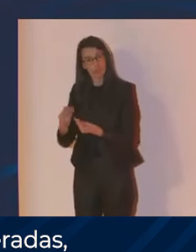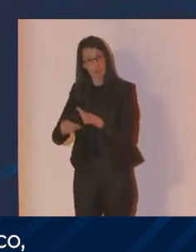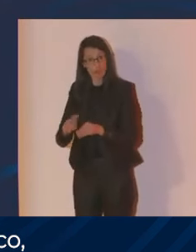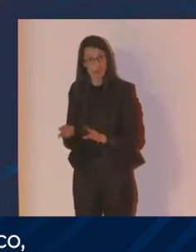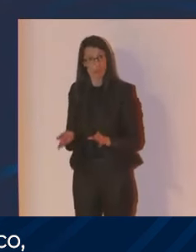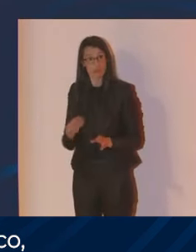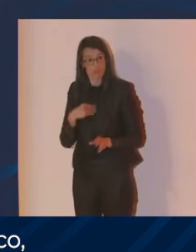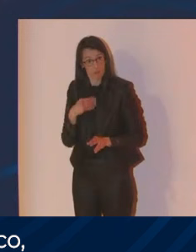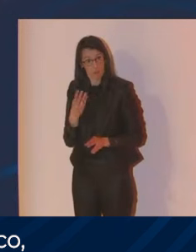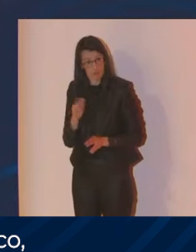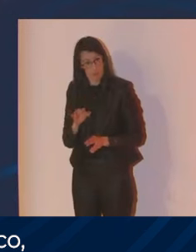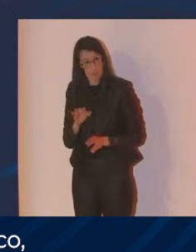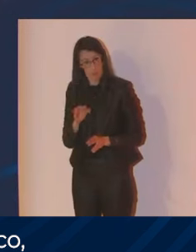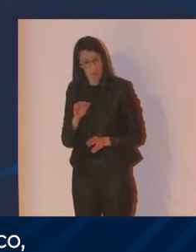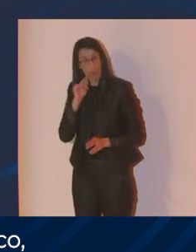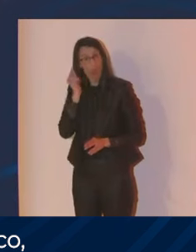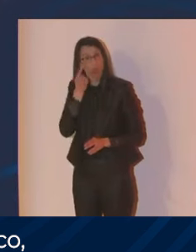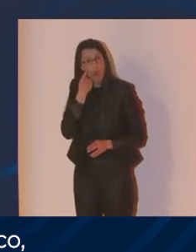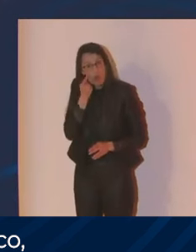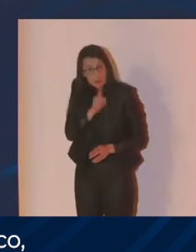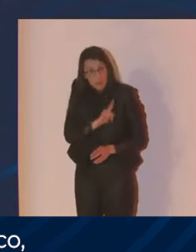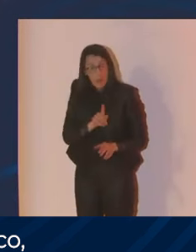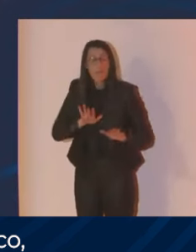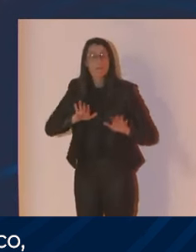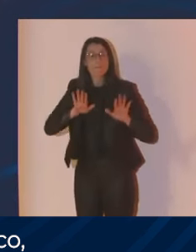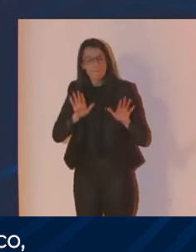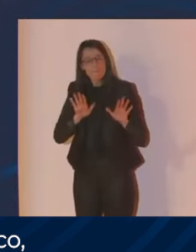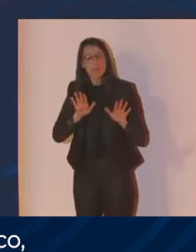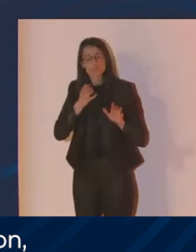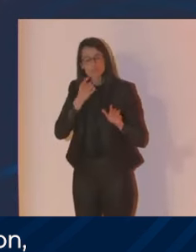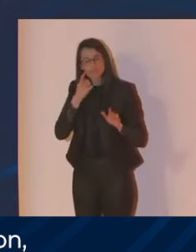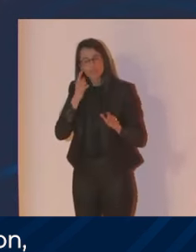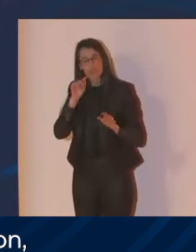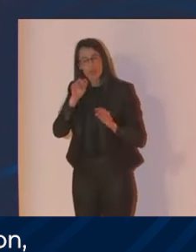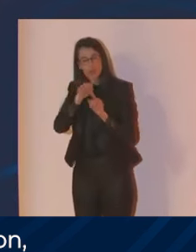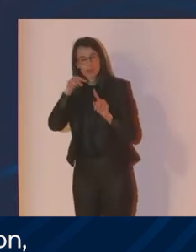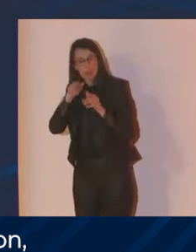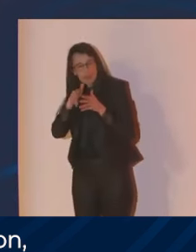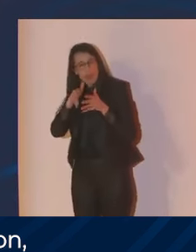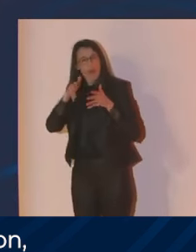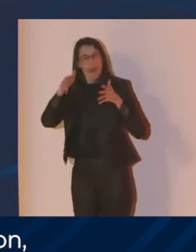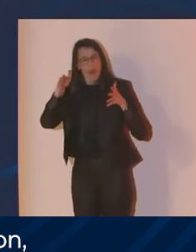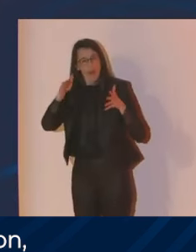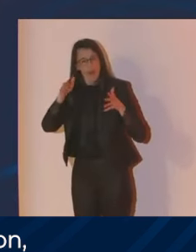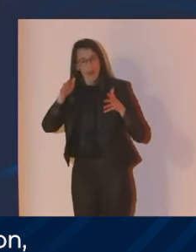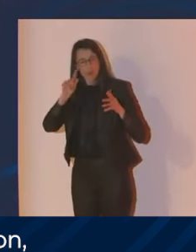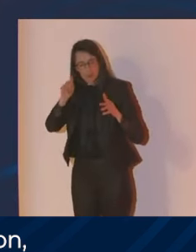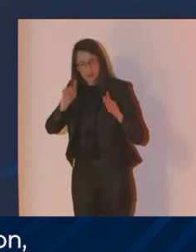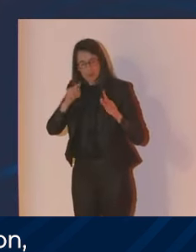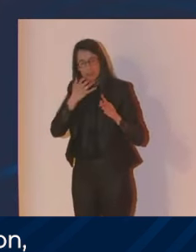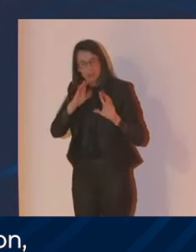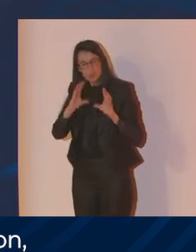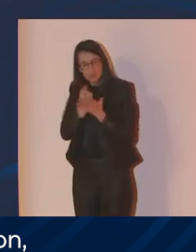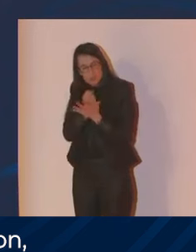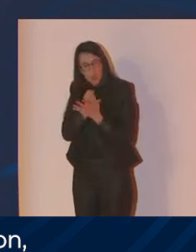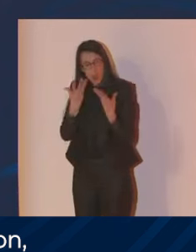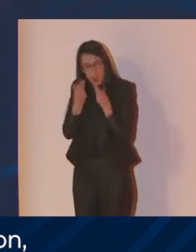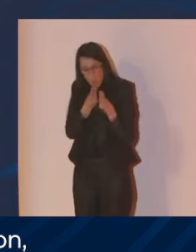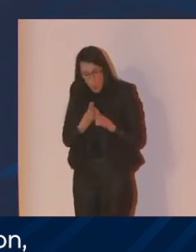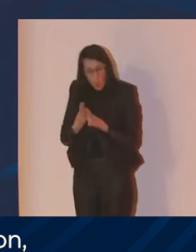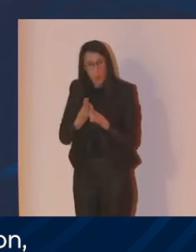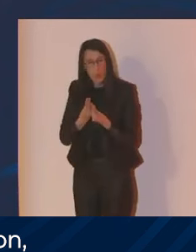consideradas podrían pasar inadvertidas, pero que ampliando el foco, contempladas en conjunto, se revelan como lo que